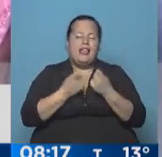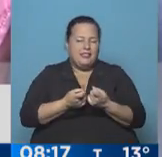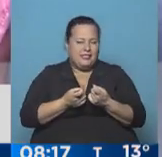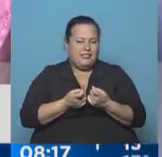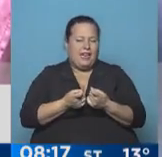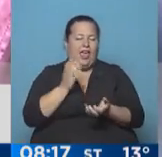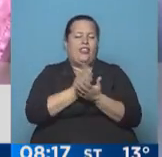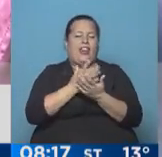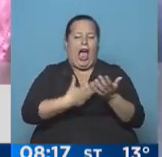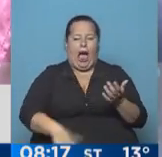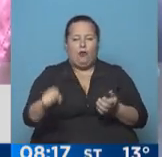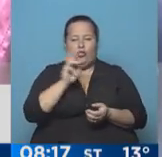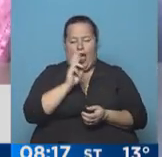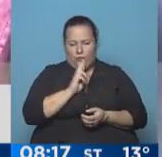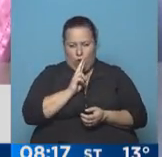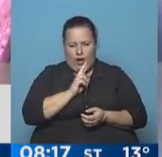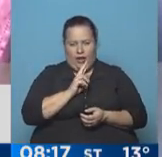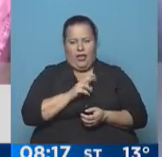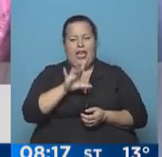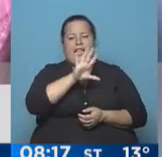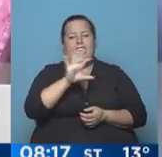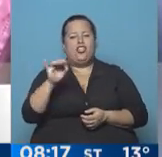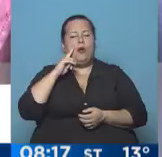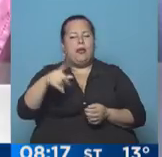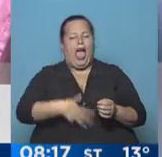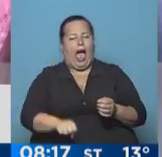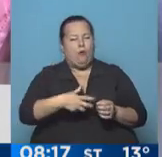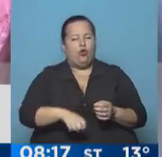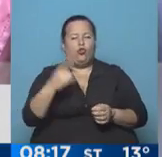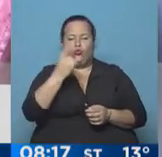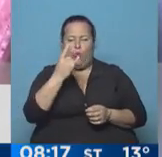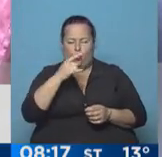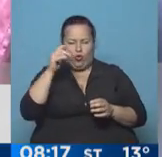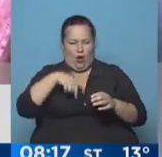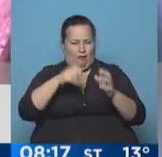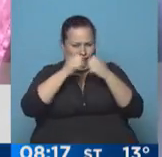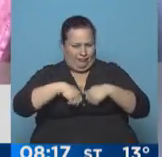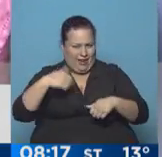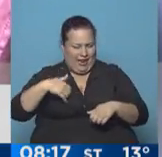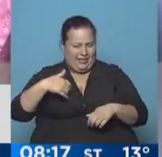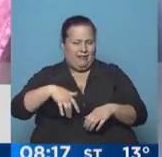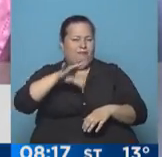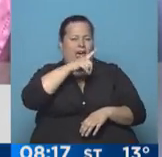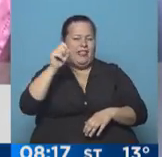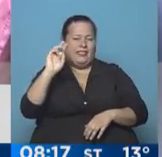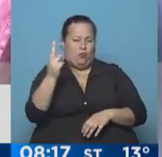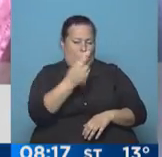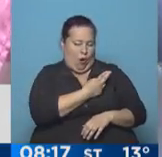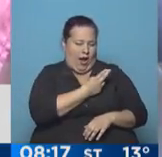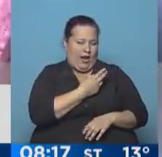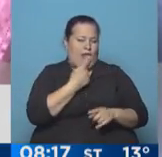del derecho al aborto para las mujeres hay 500.000 abortos clandestinos en el país centenares de mujeres que mueren